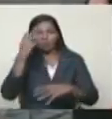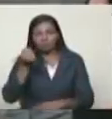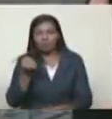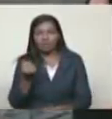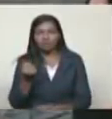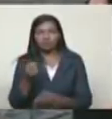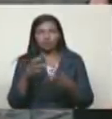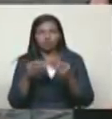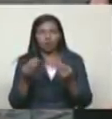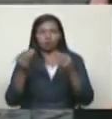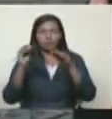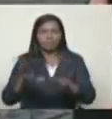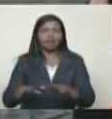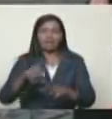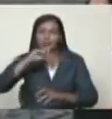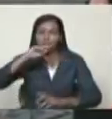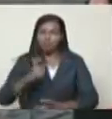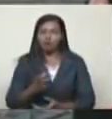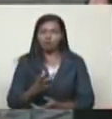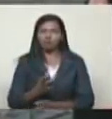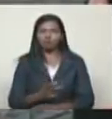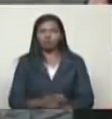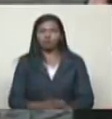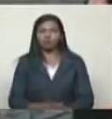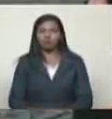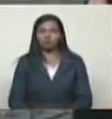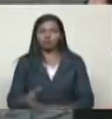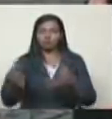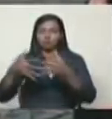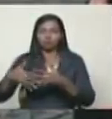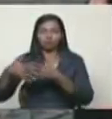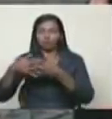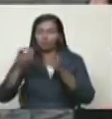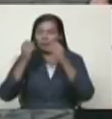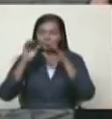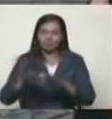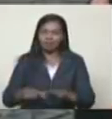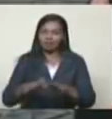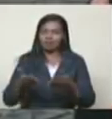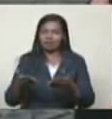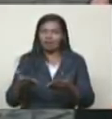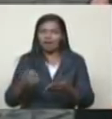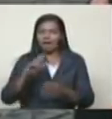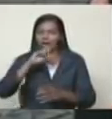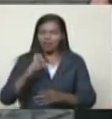Que cese el odio de la oligarquía, que cese el odio de la minoría.